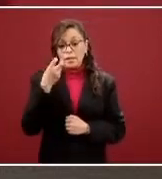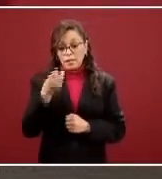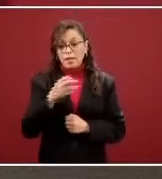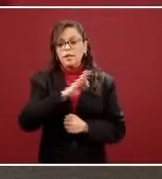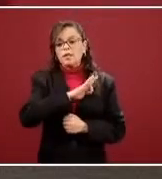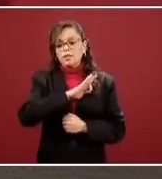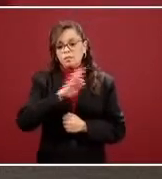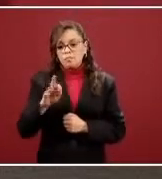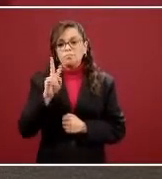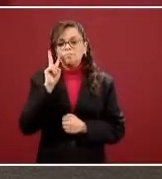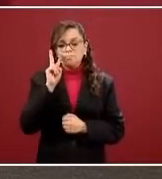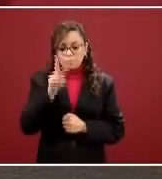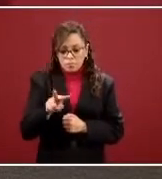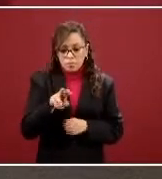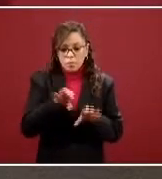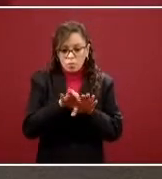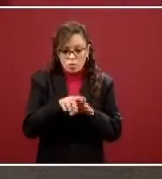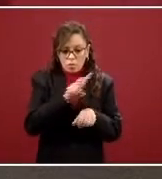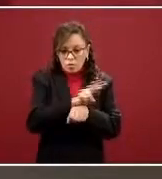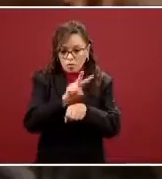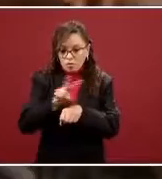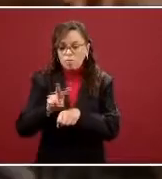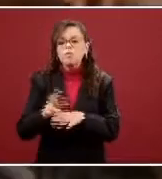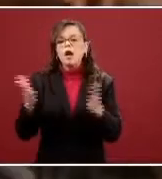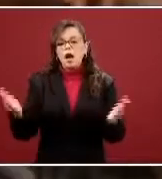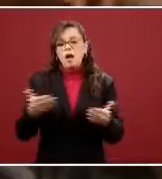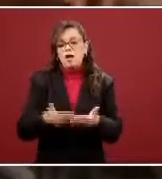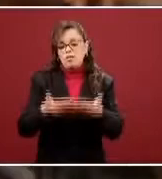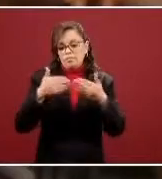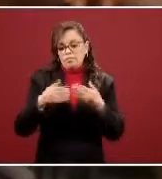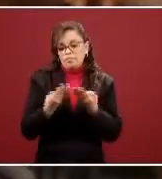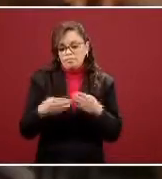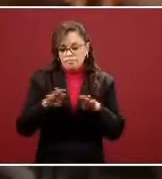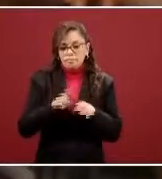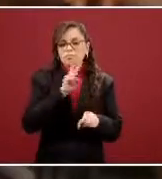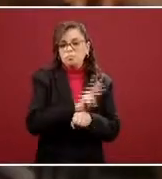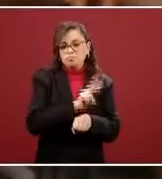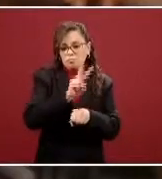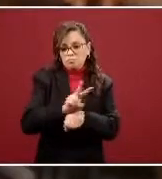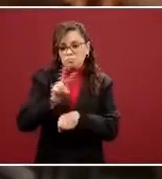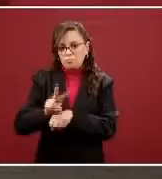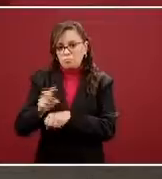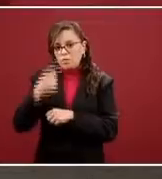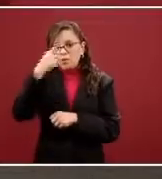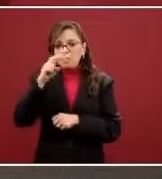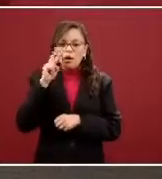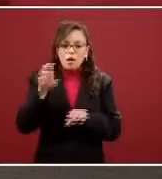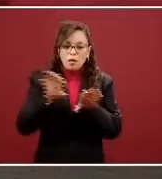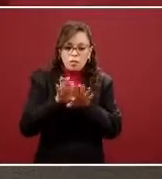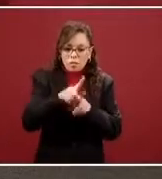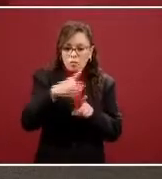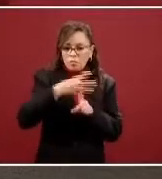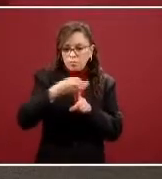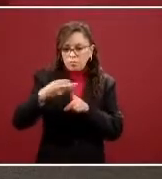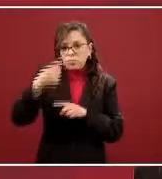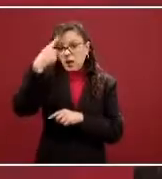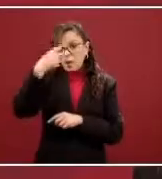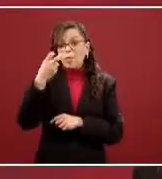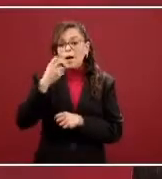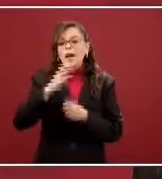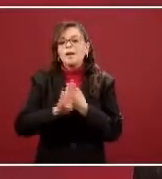el aislamiento correspondiente del caso, la identificación y seguimiento de los contactos, precisamente para impedir que haya